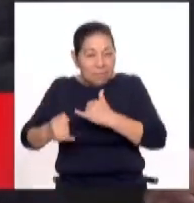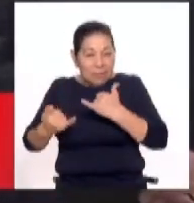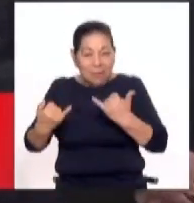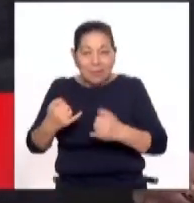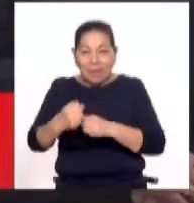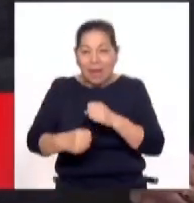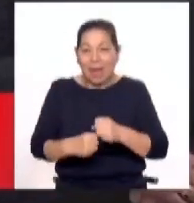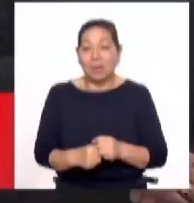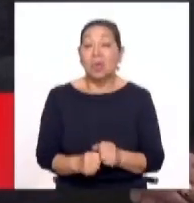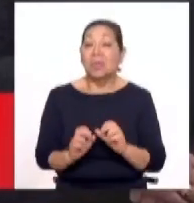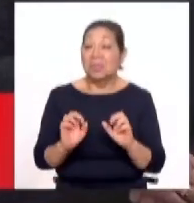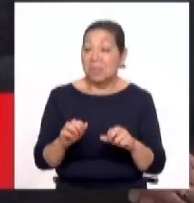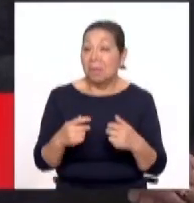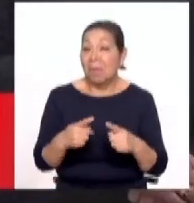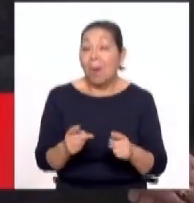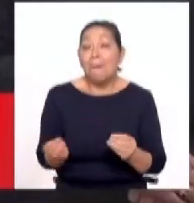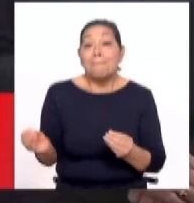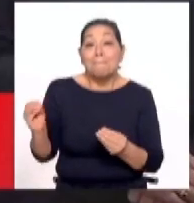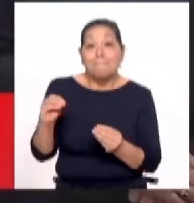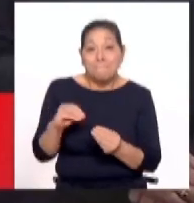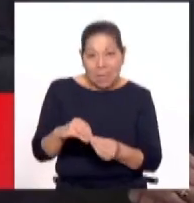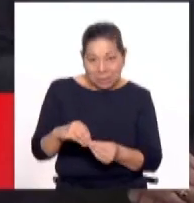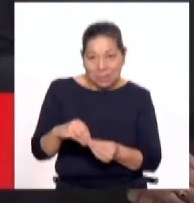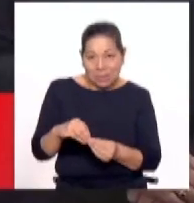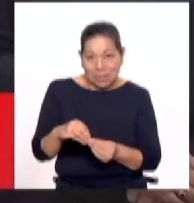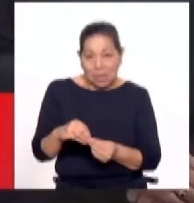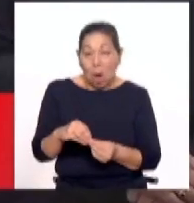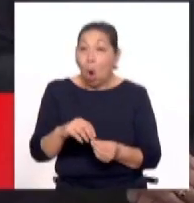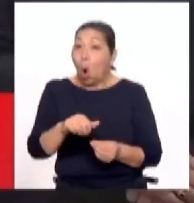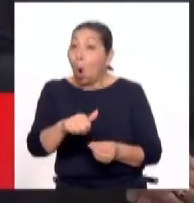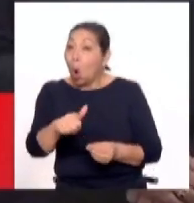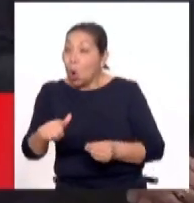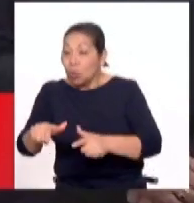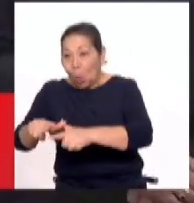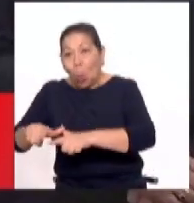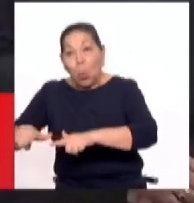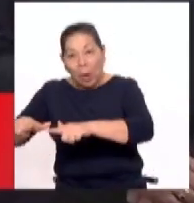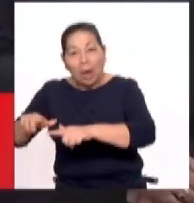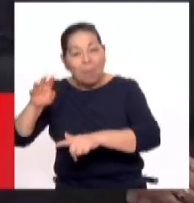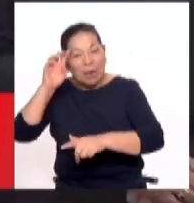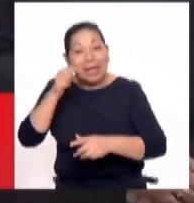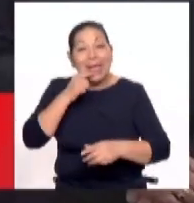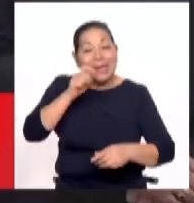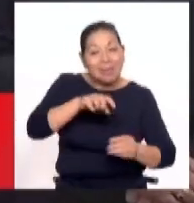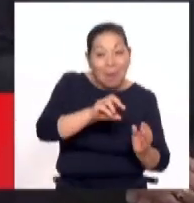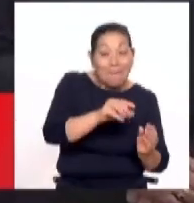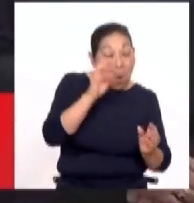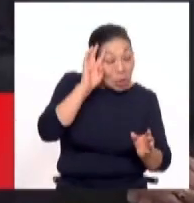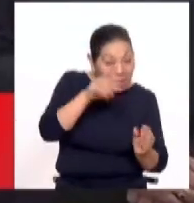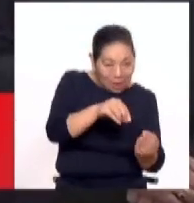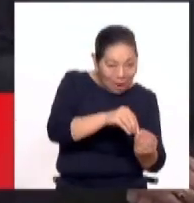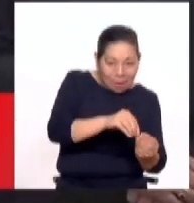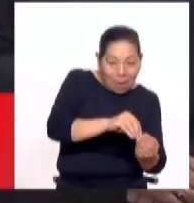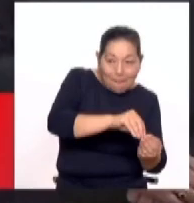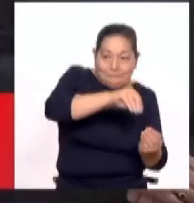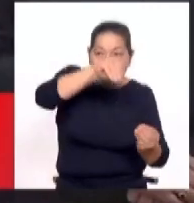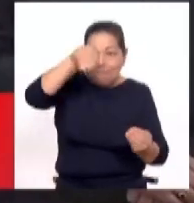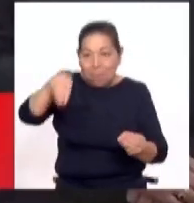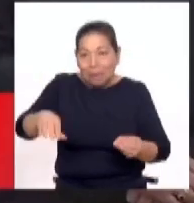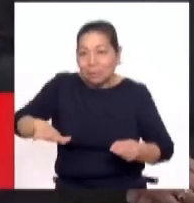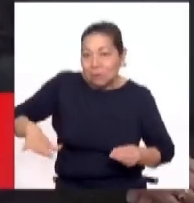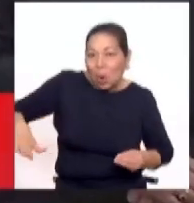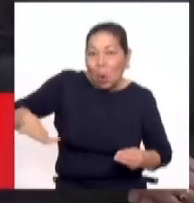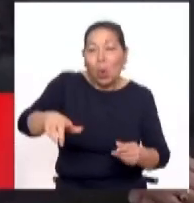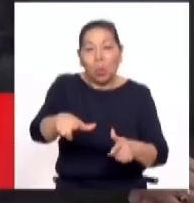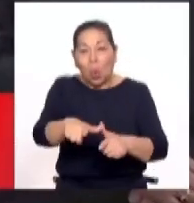este año. Y eso va a permitir reforzar los servicios en otras dependencias policiales que se necesitan. Bueno, han sido entonces las